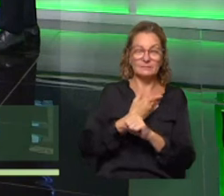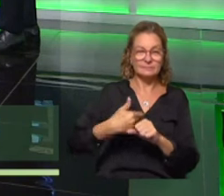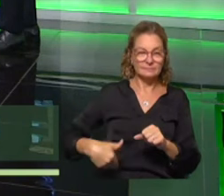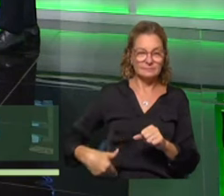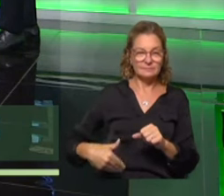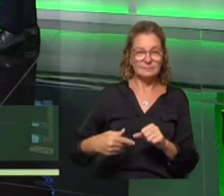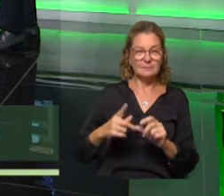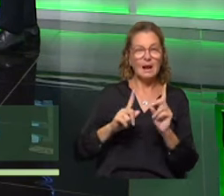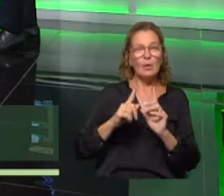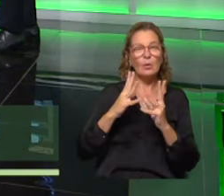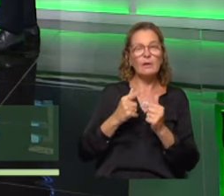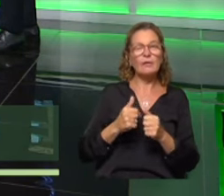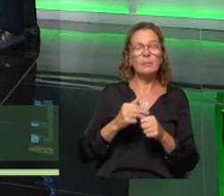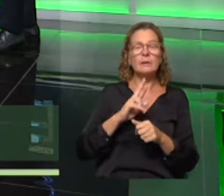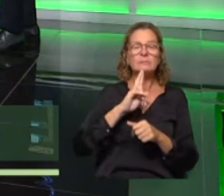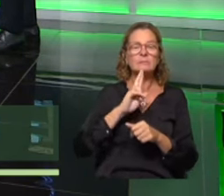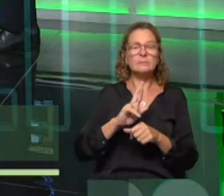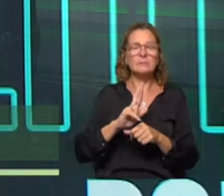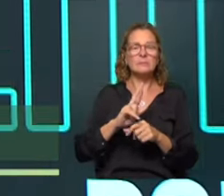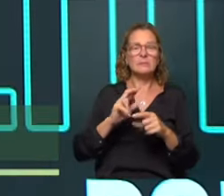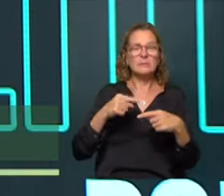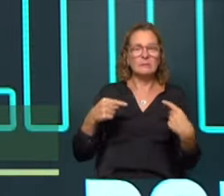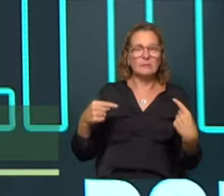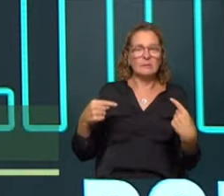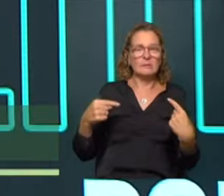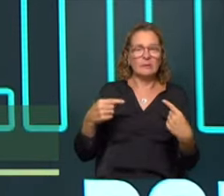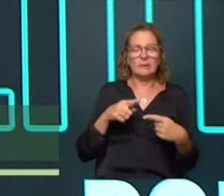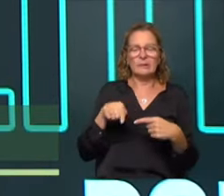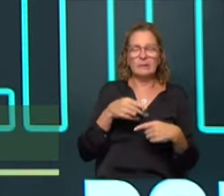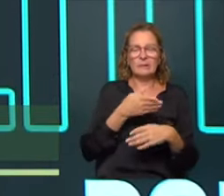y de alguna forma respondiendo a algunos cuestionamientos sobre el rumbo